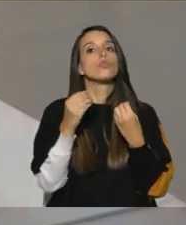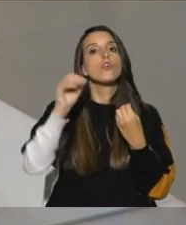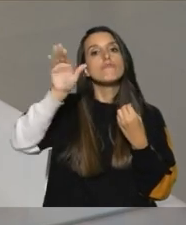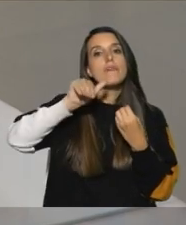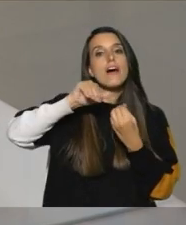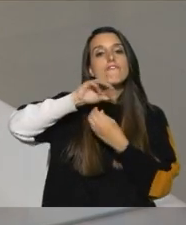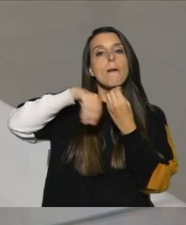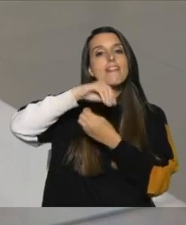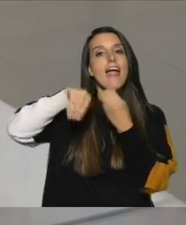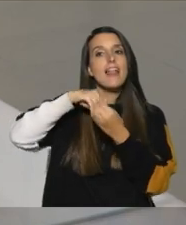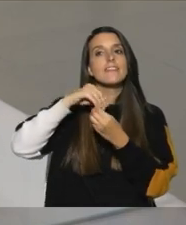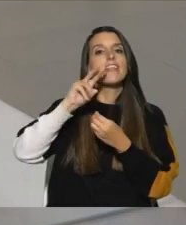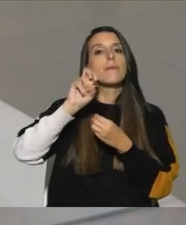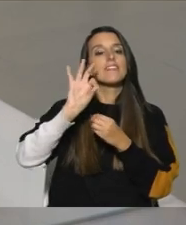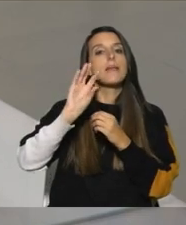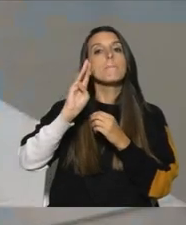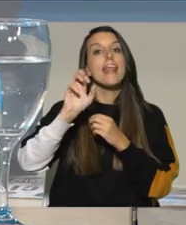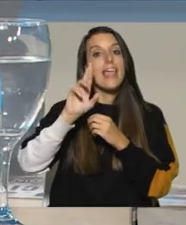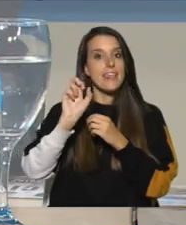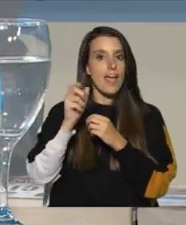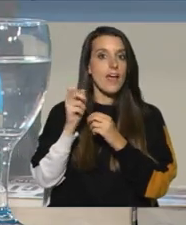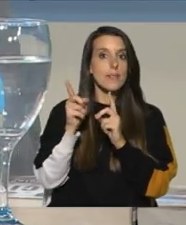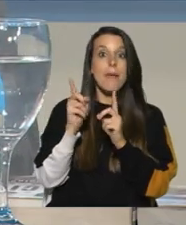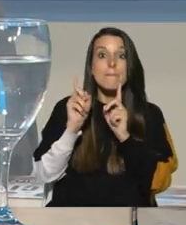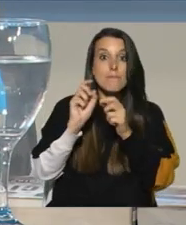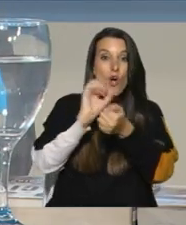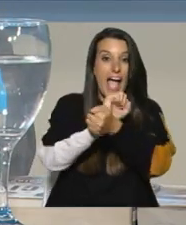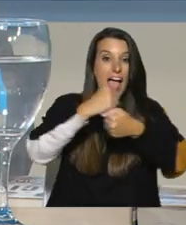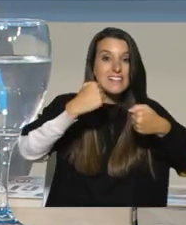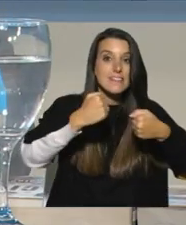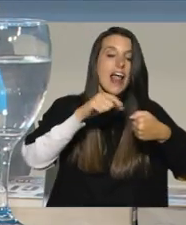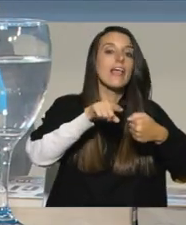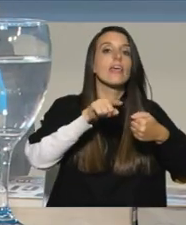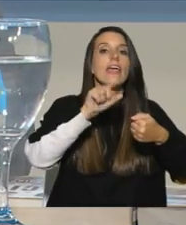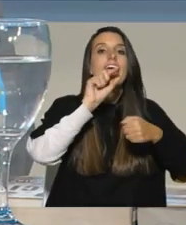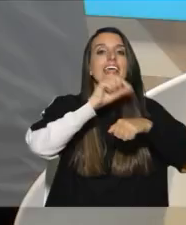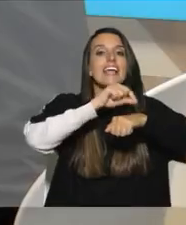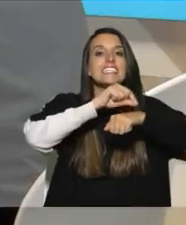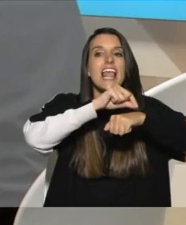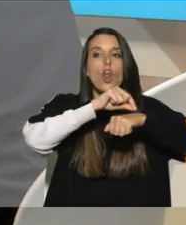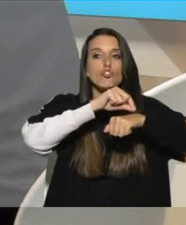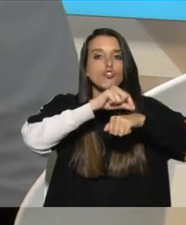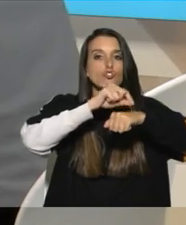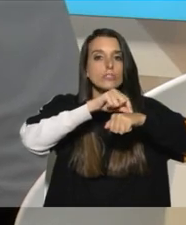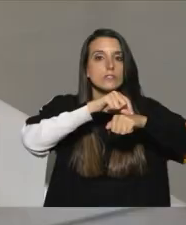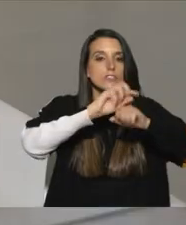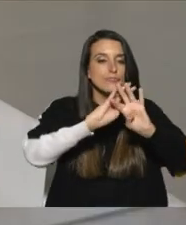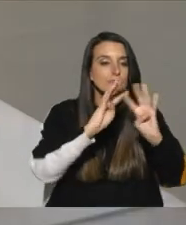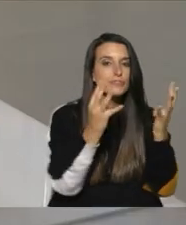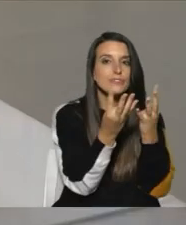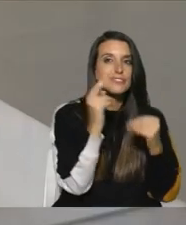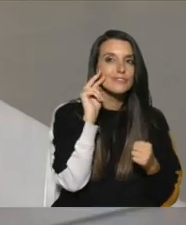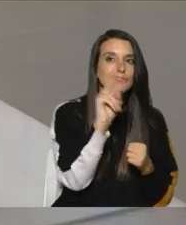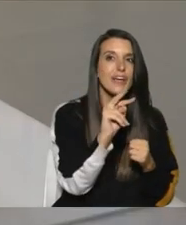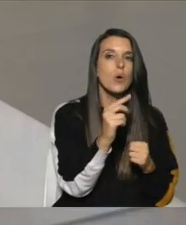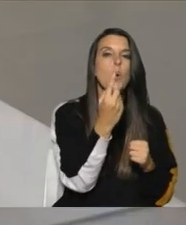familiares de Phil Davis y de Pereira Rebrevel, que estuvieron recluidos ahí en gallineros de uno, en las imágenes ya lo muestran, de